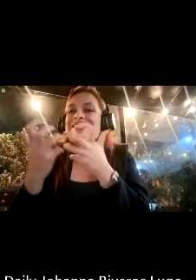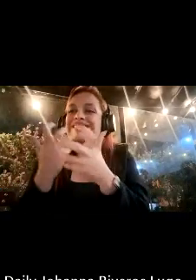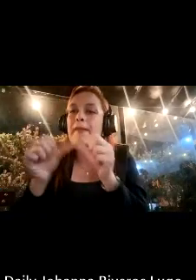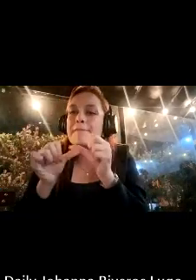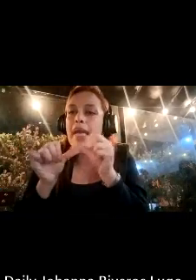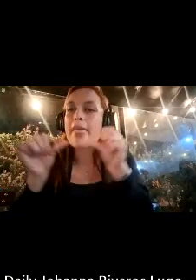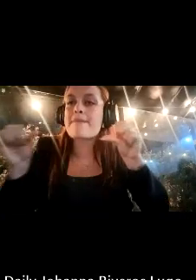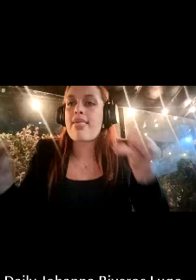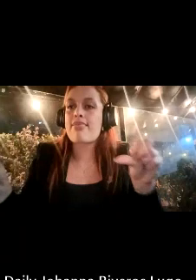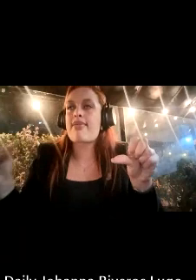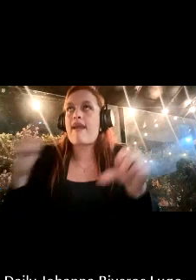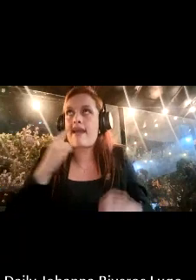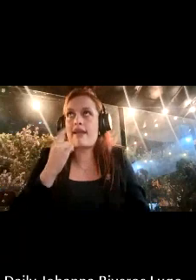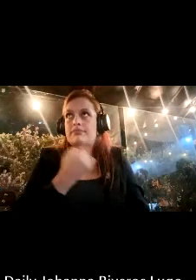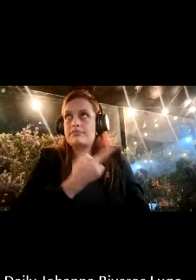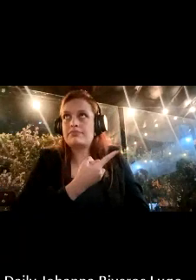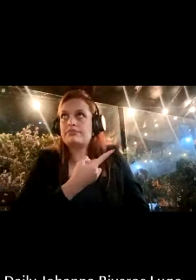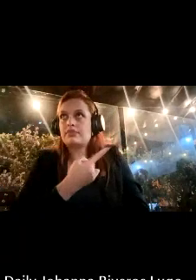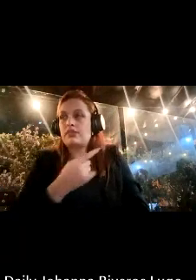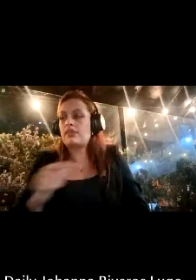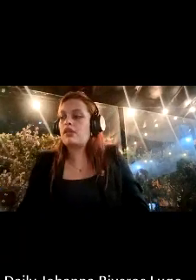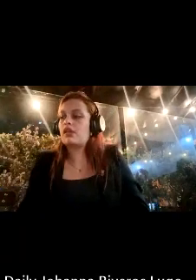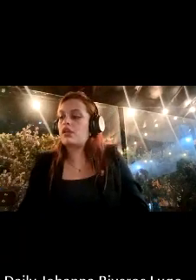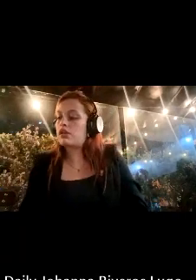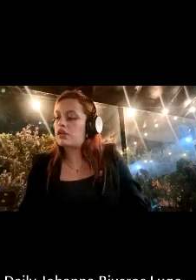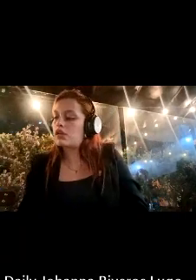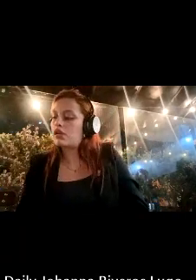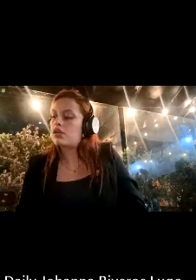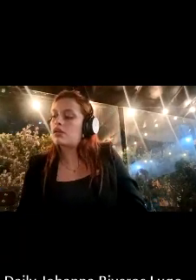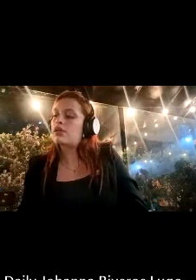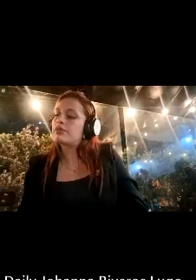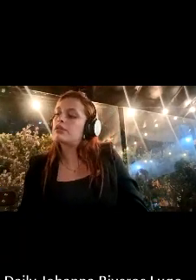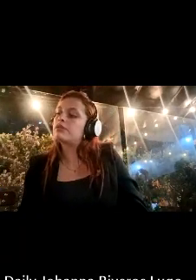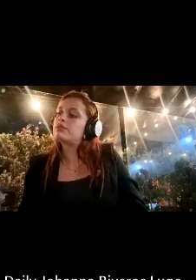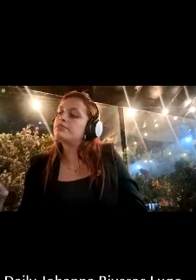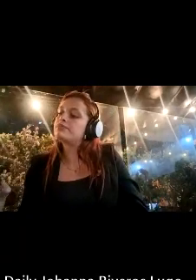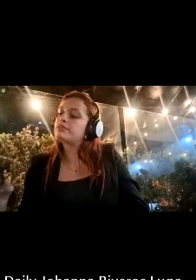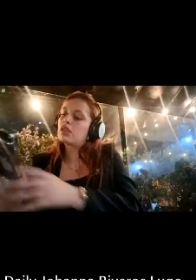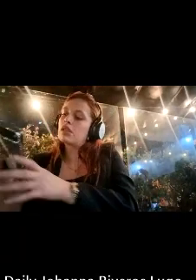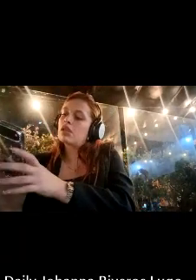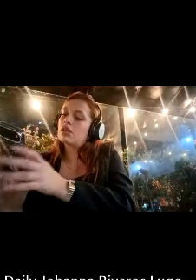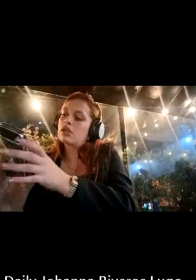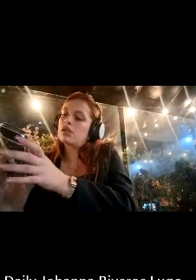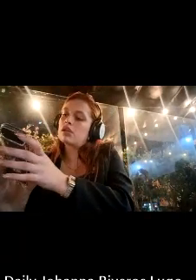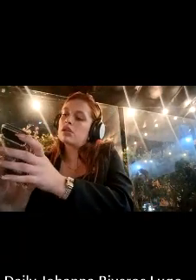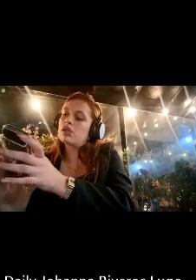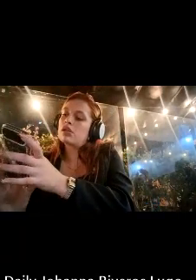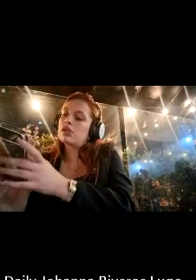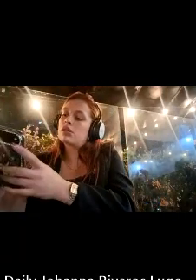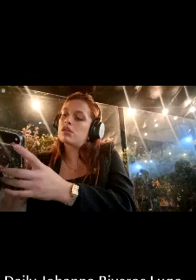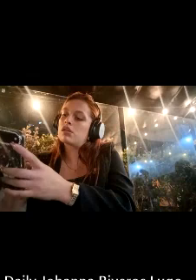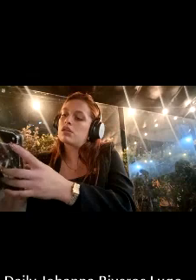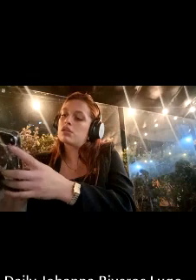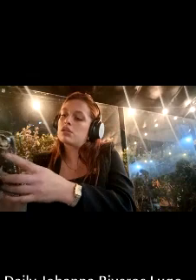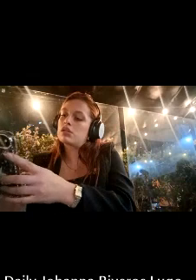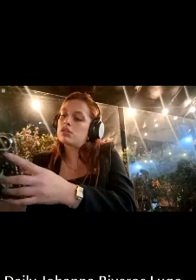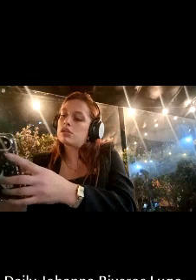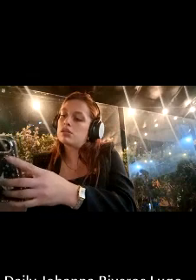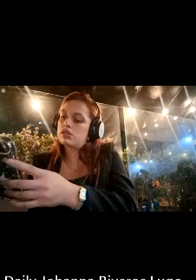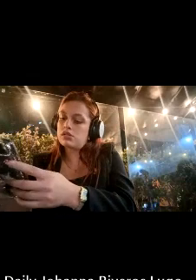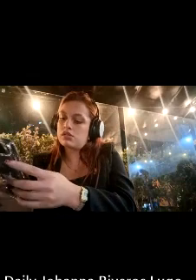Como acá tenemos en la tabla pueden observar eh, al lado izquierdo